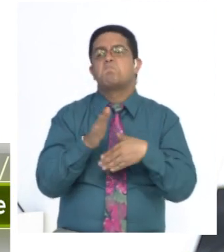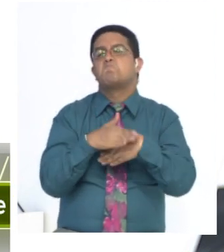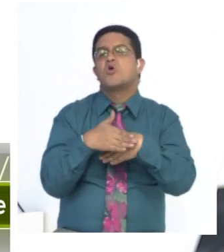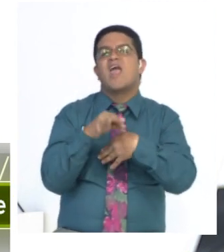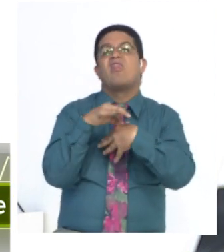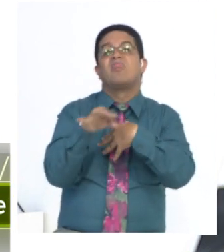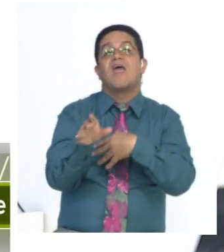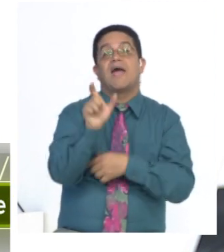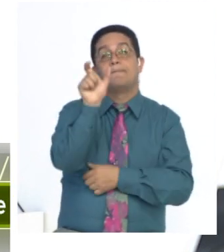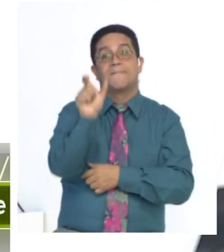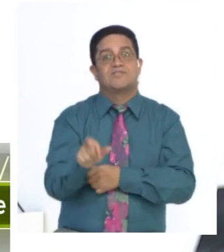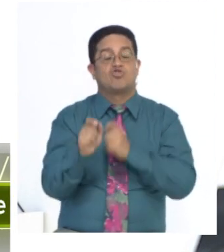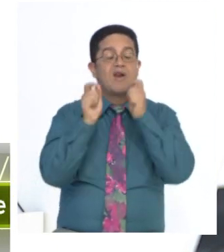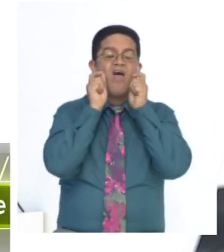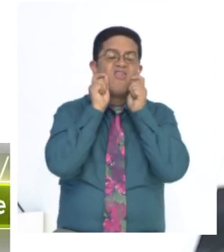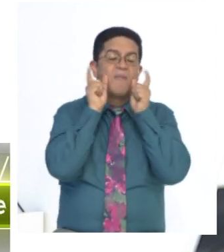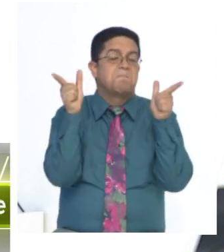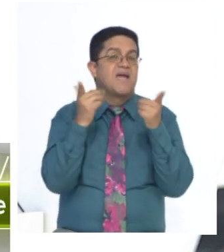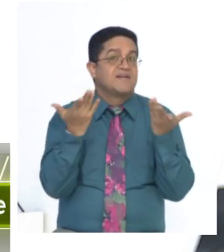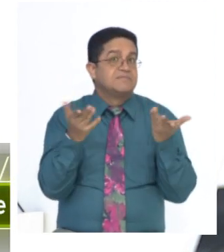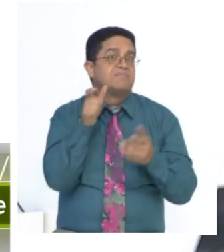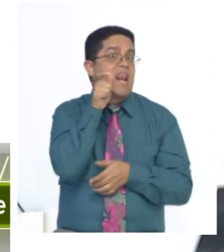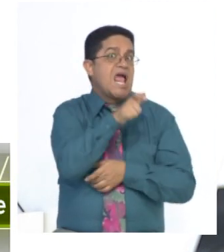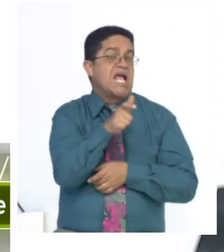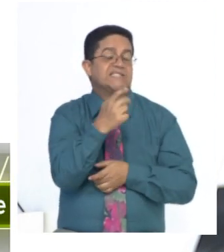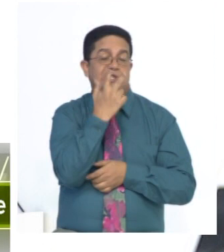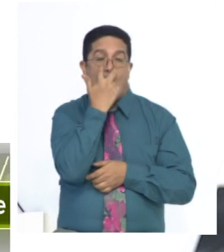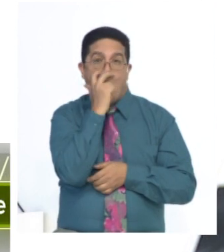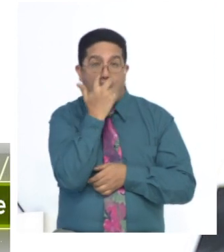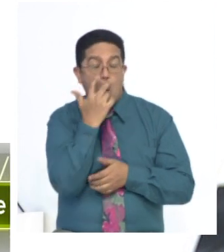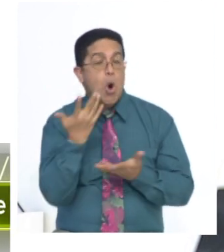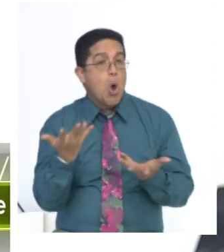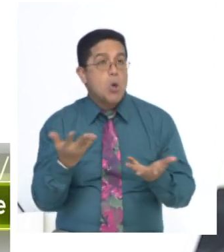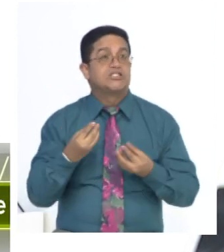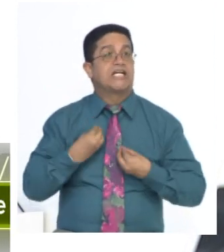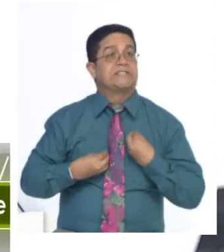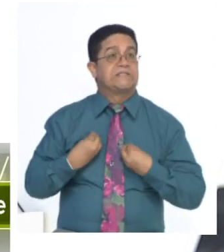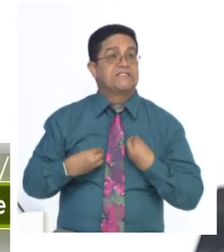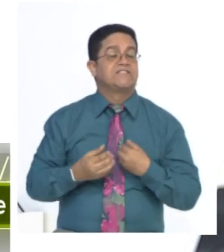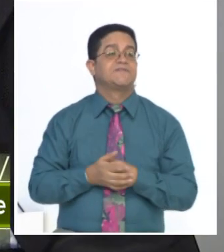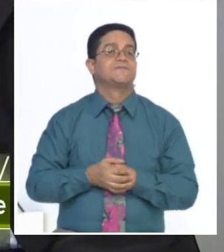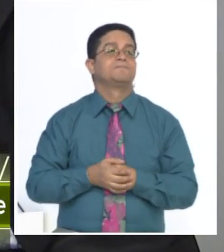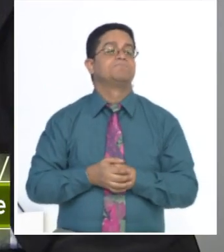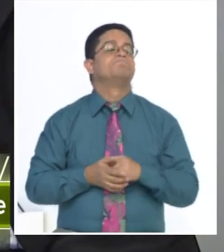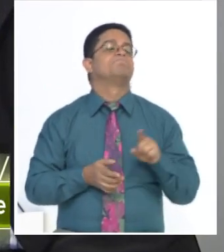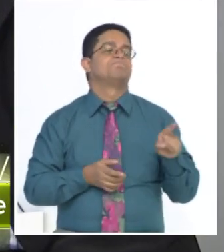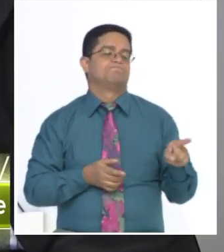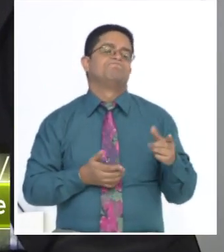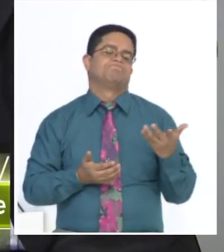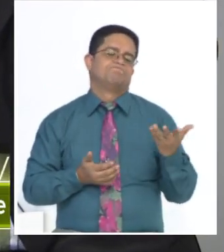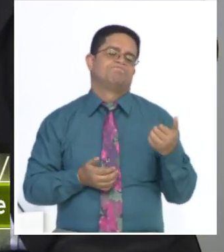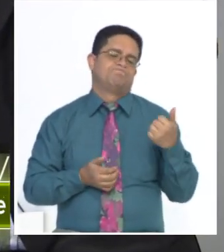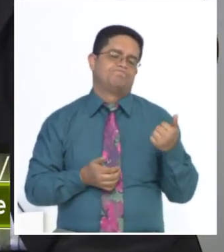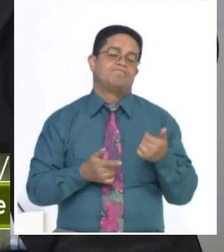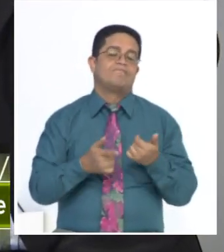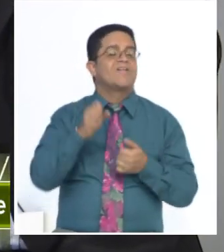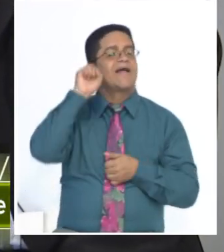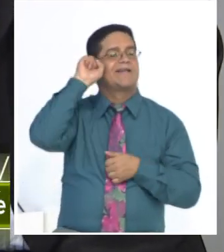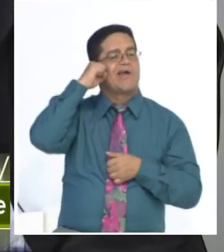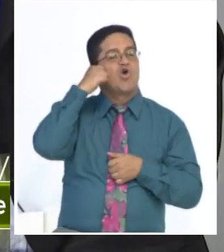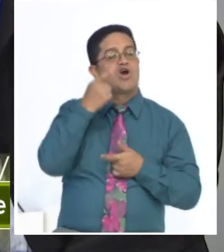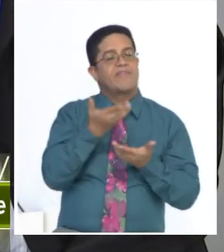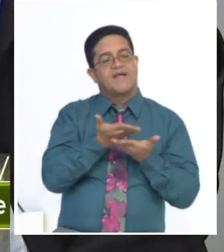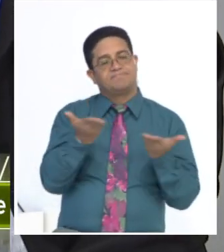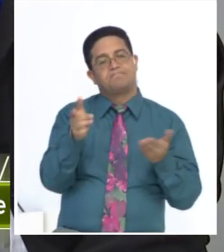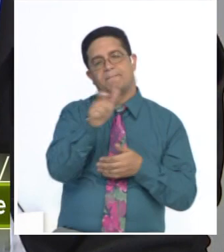ha sido como el punto que ha dado un poco más de curiosidad, Sí. así que vamos a recordarlo. Sí, bueno, para recordarle a todas las personas que están